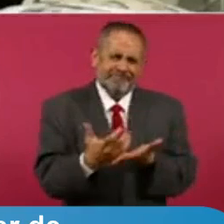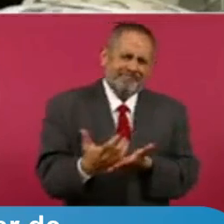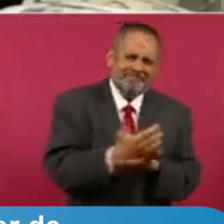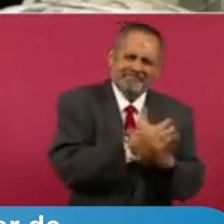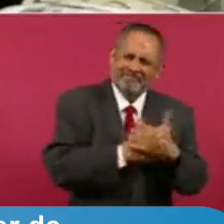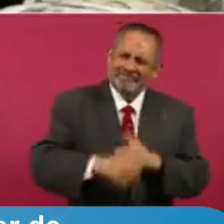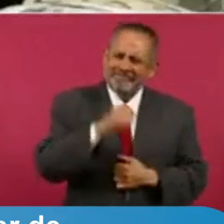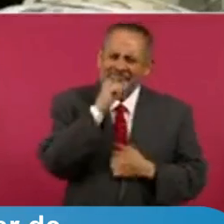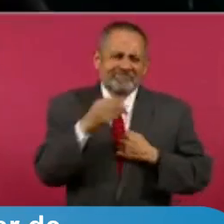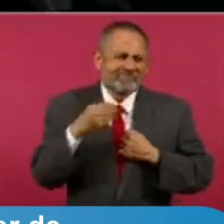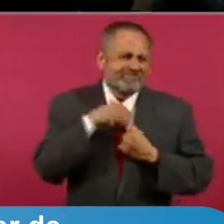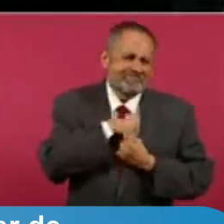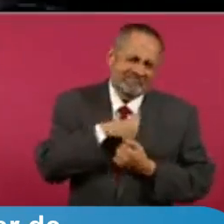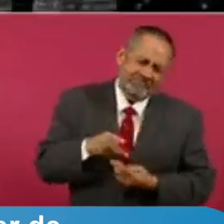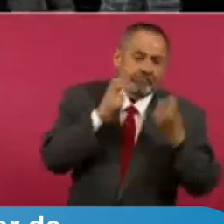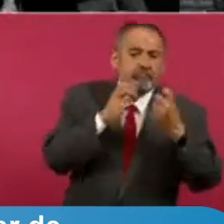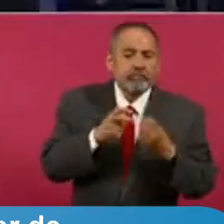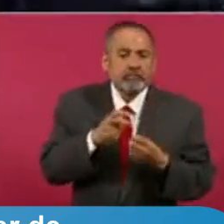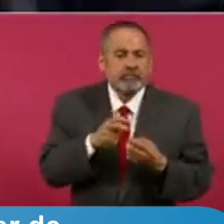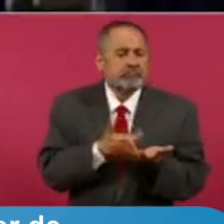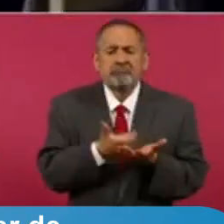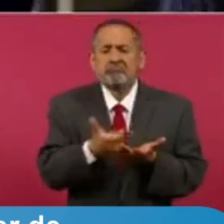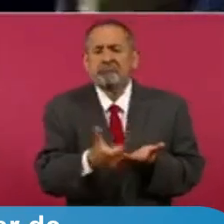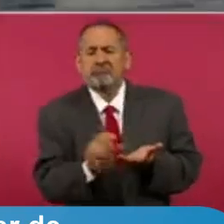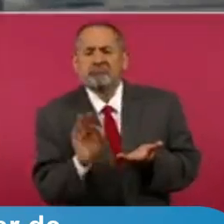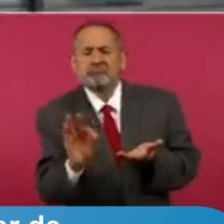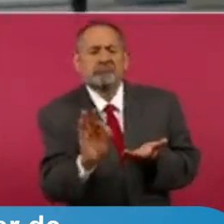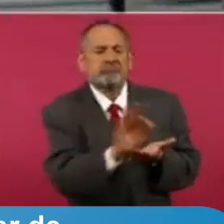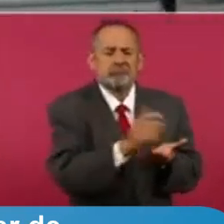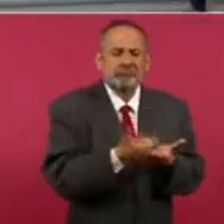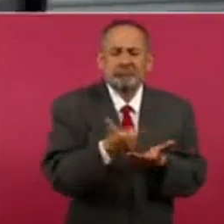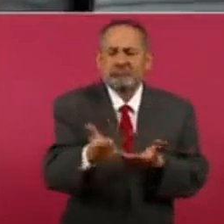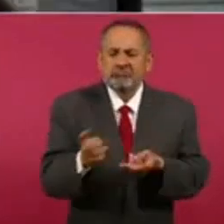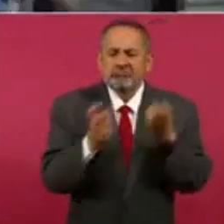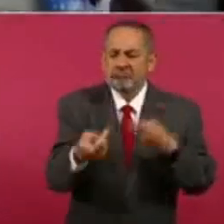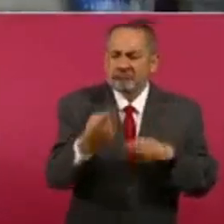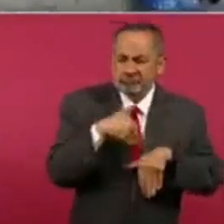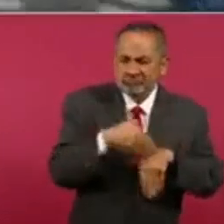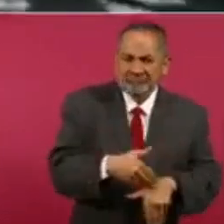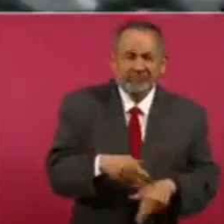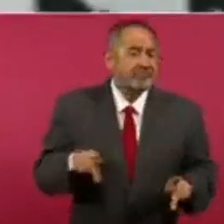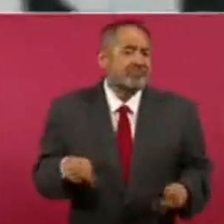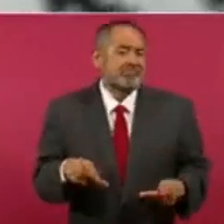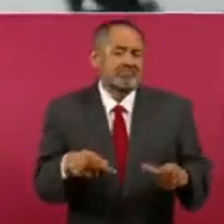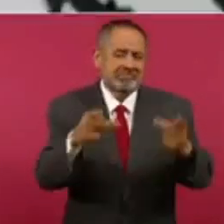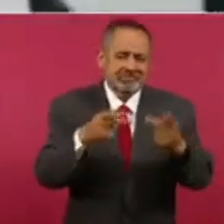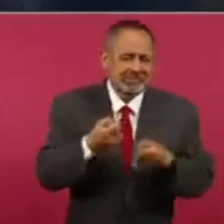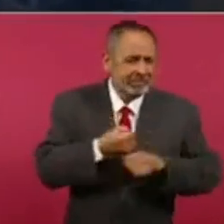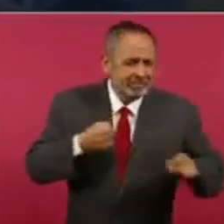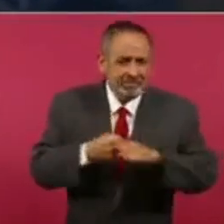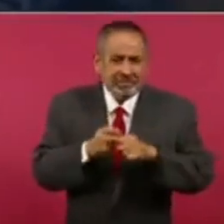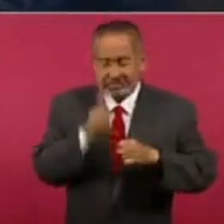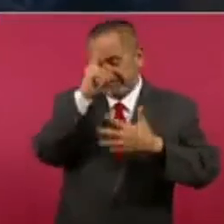delincuencia organizada, lo que le permite corromper cualquier esfera de la sociedad y promover un mercado ilícito de drogas y armas que generan violencia